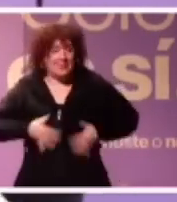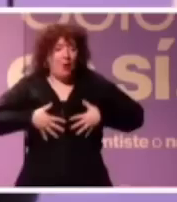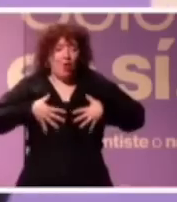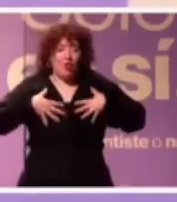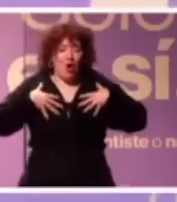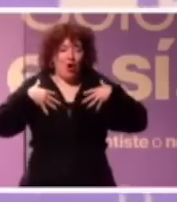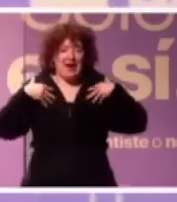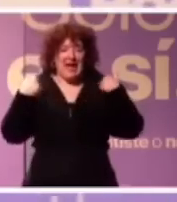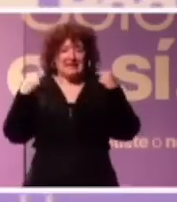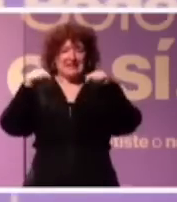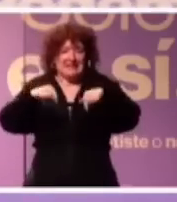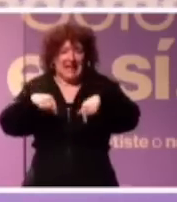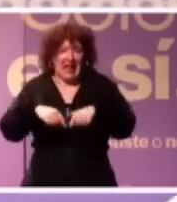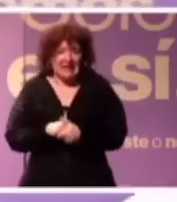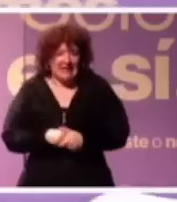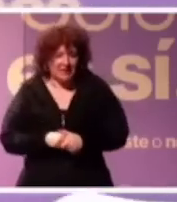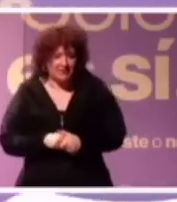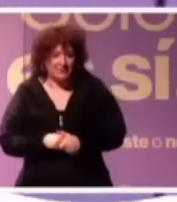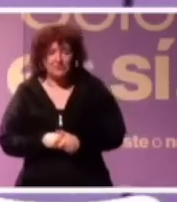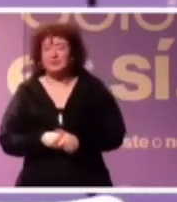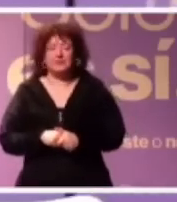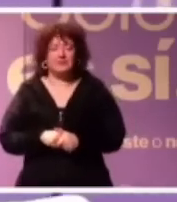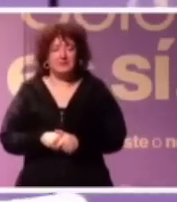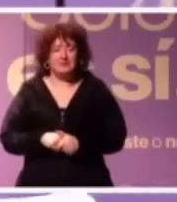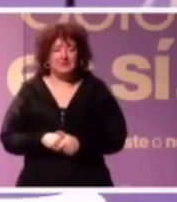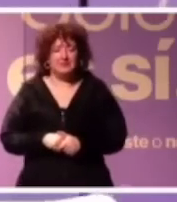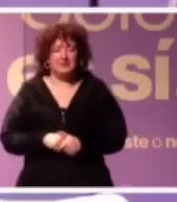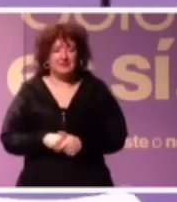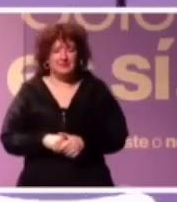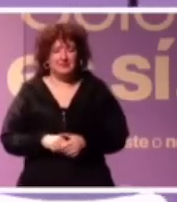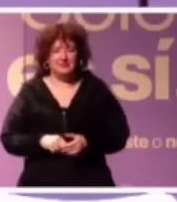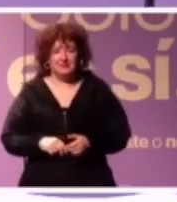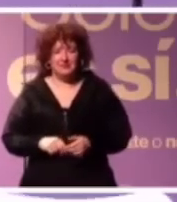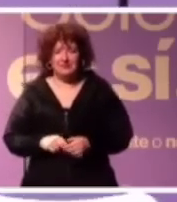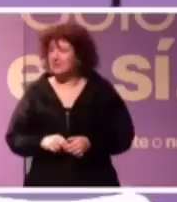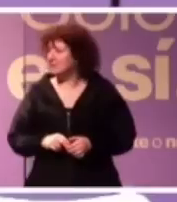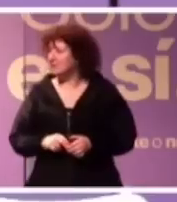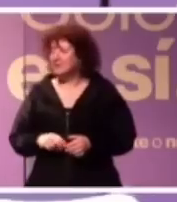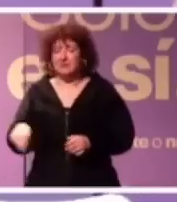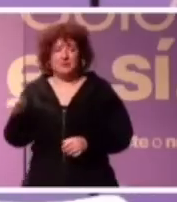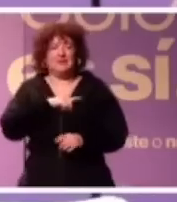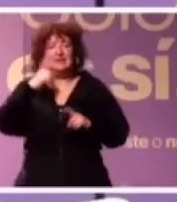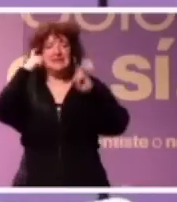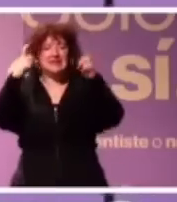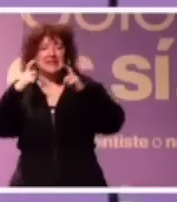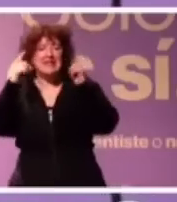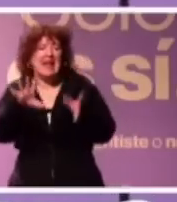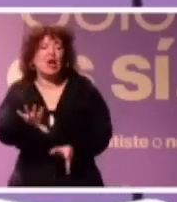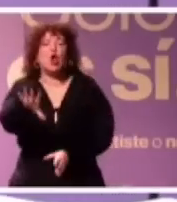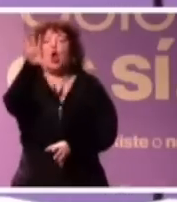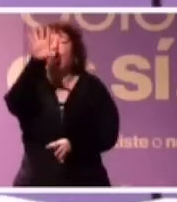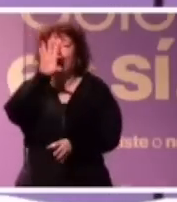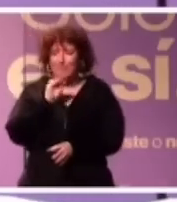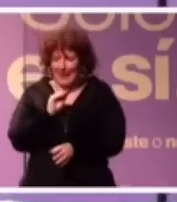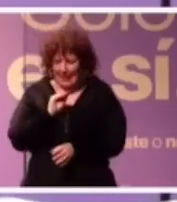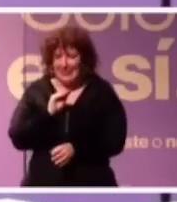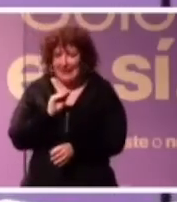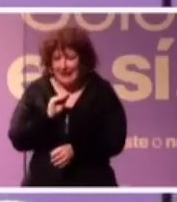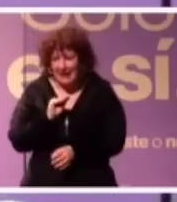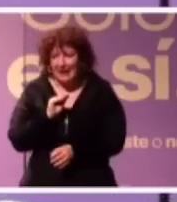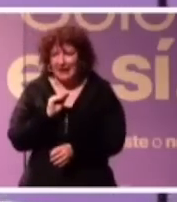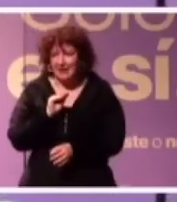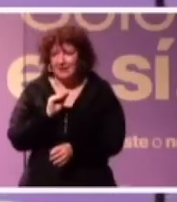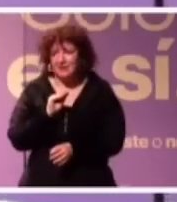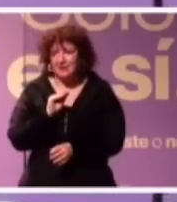estar aquí en este en este acto con todas vosotras vamos a intentar comprender Por qué los